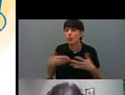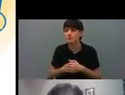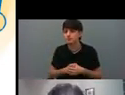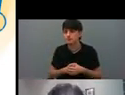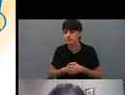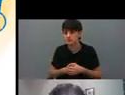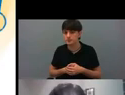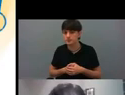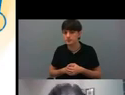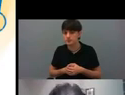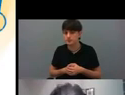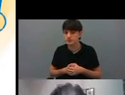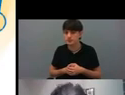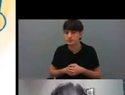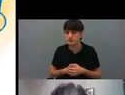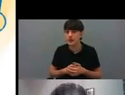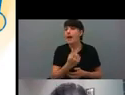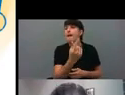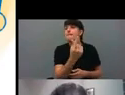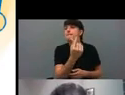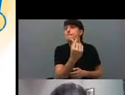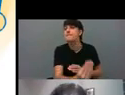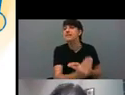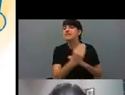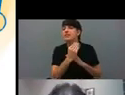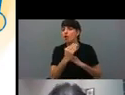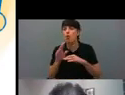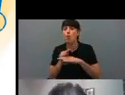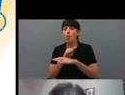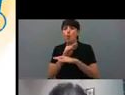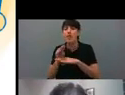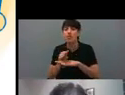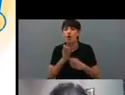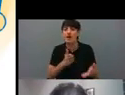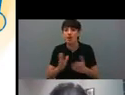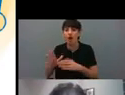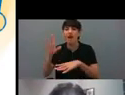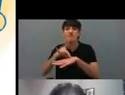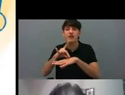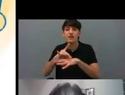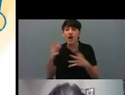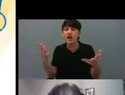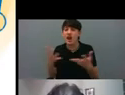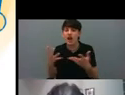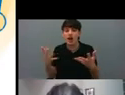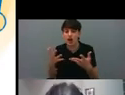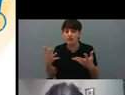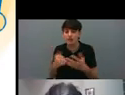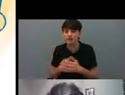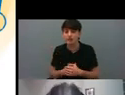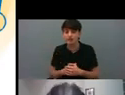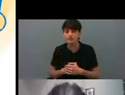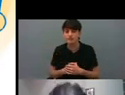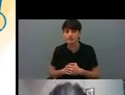La prestación por cuidado de hijos con enfermedad grave, que también se conoce como CUME. Quiero destacar